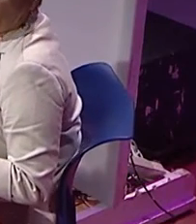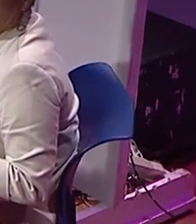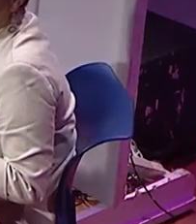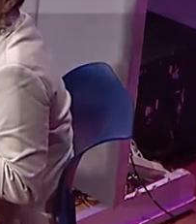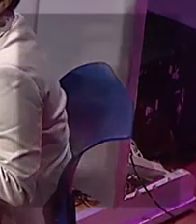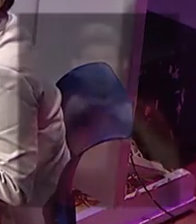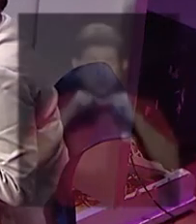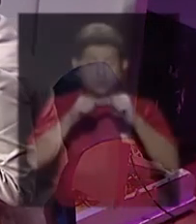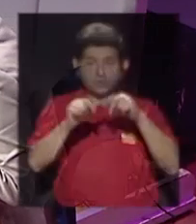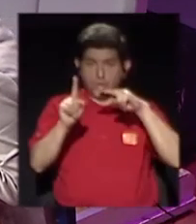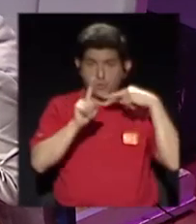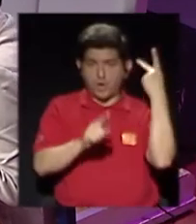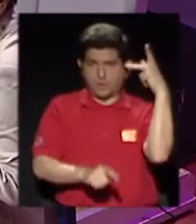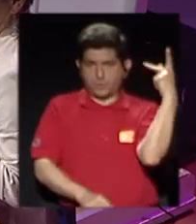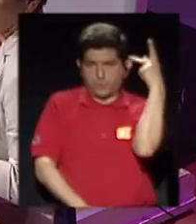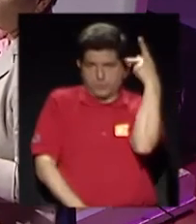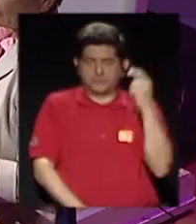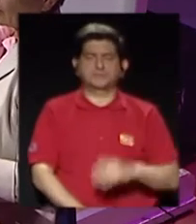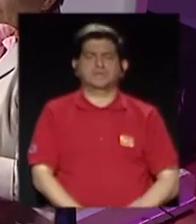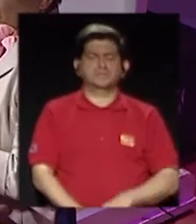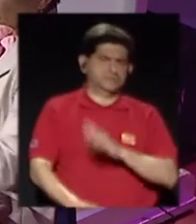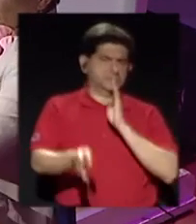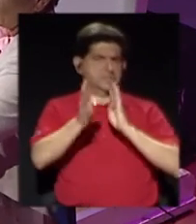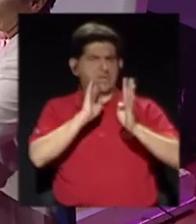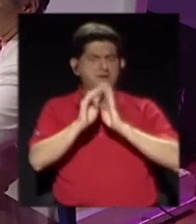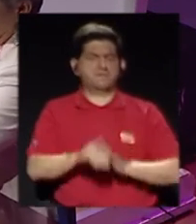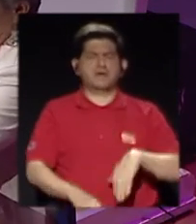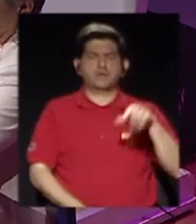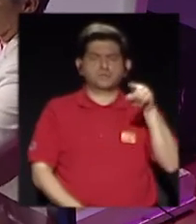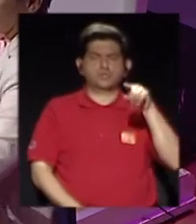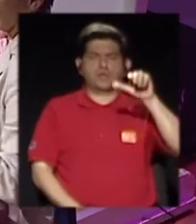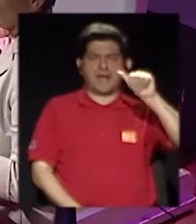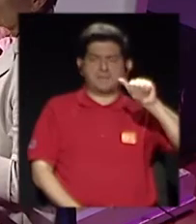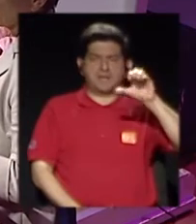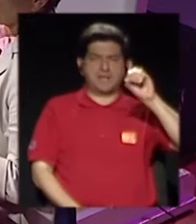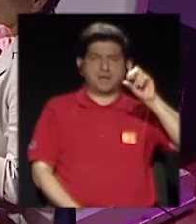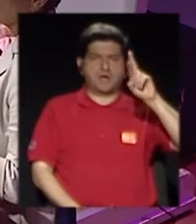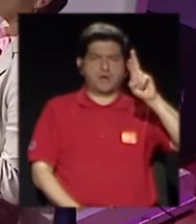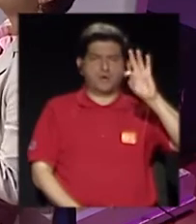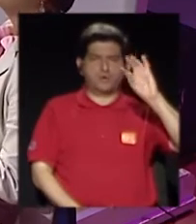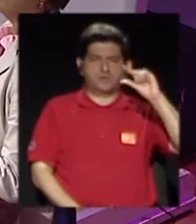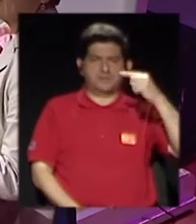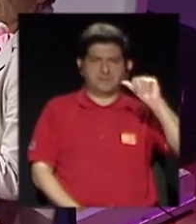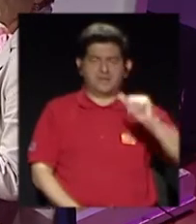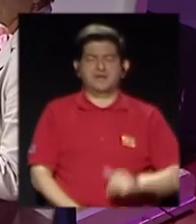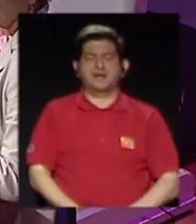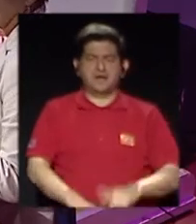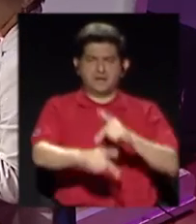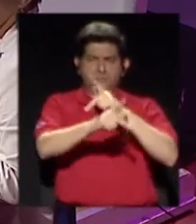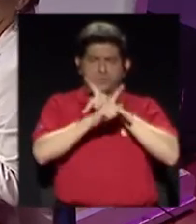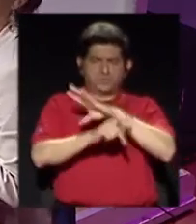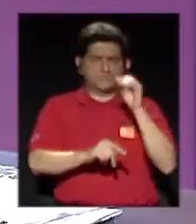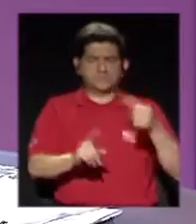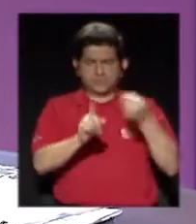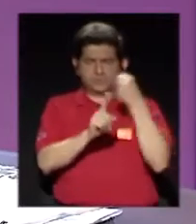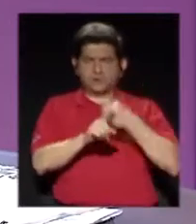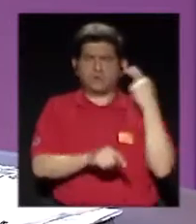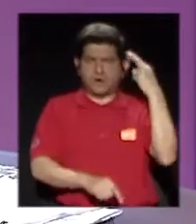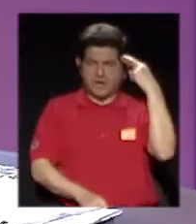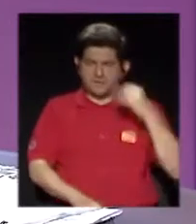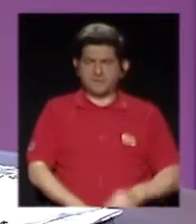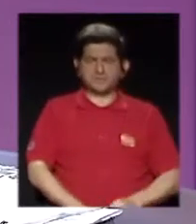continuamos sin miradas políticas conversando con sol de américa ortega sobre el refugio y violencia por orientación sexual